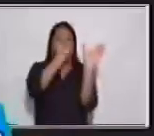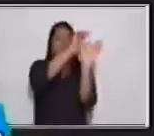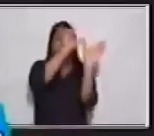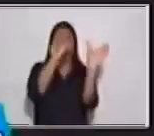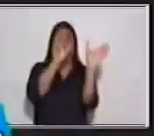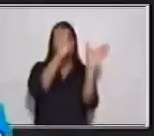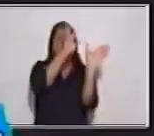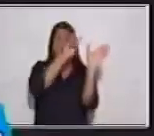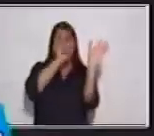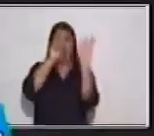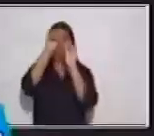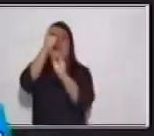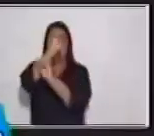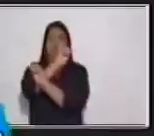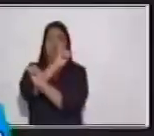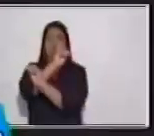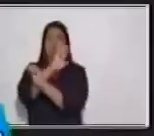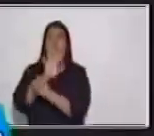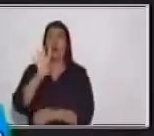4 por